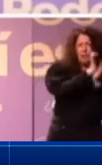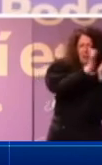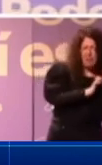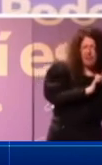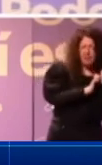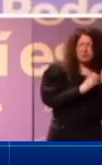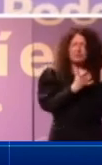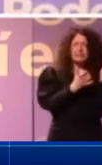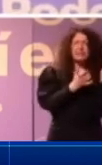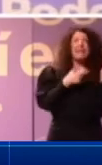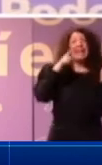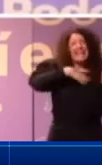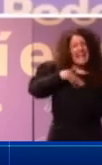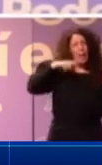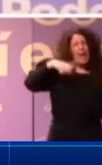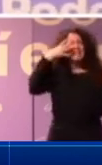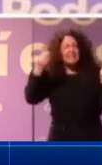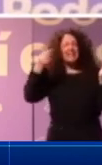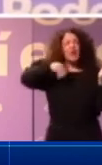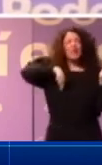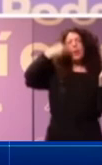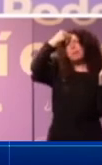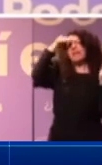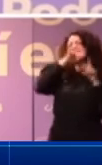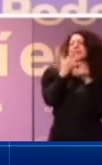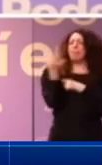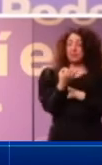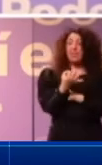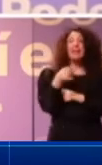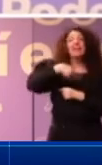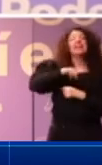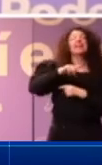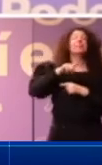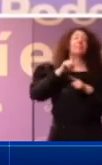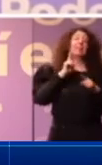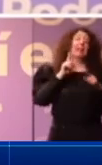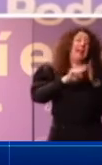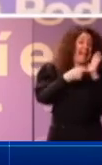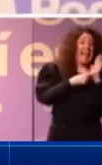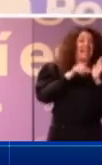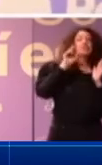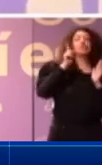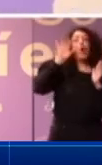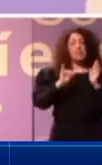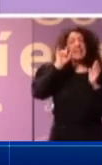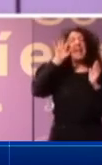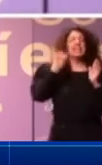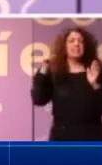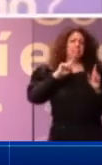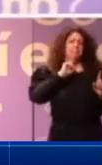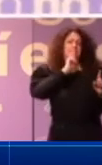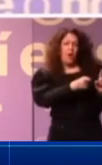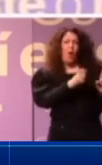ley, porque eso lo demanda la sociedad, o sea, que la oposición se ponga las pilas y se ponga a hacer los deberes, como se dice vulgarmente, y